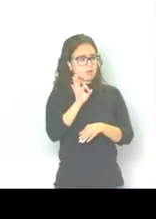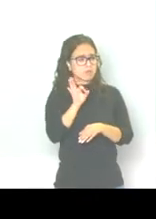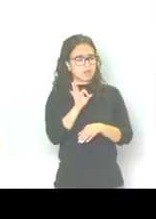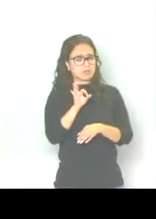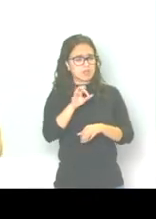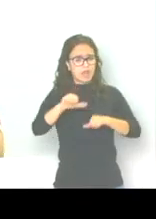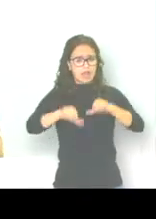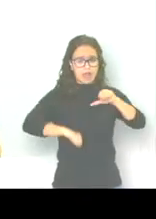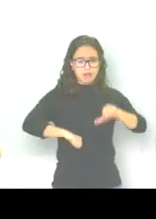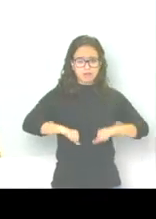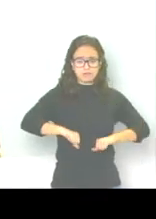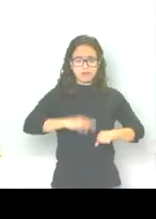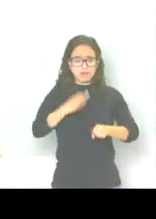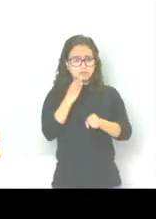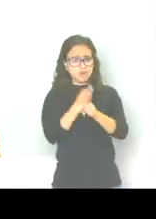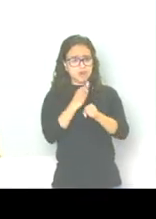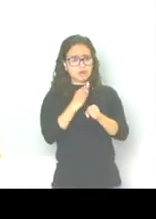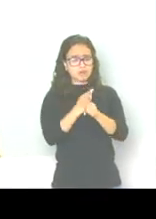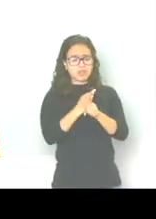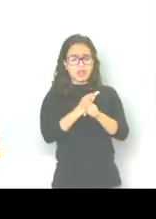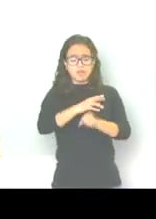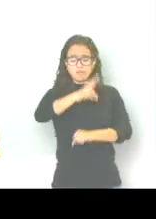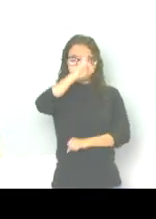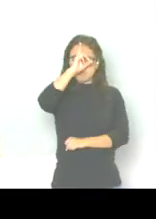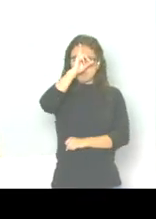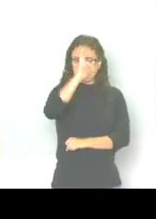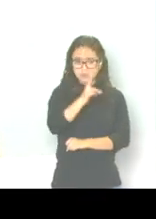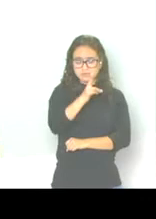hay actividades que están restringidas,